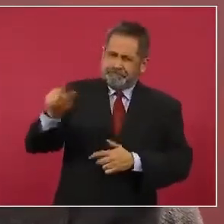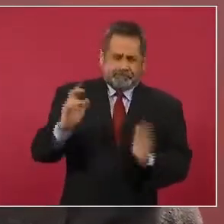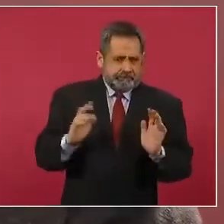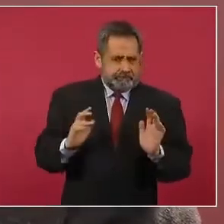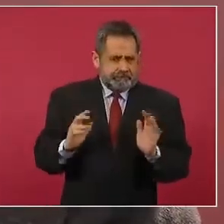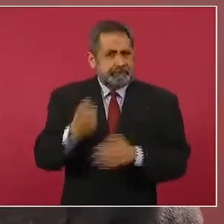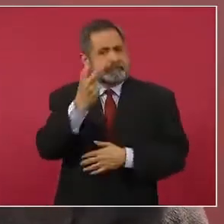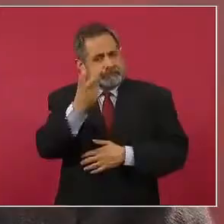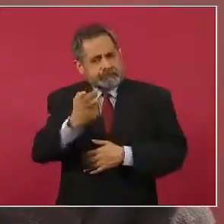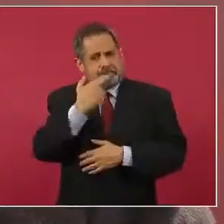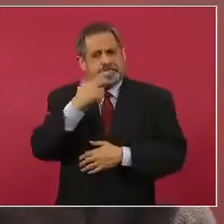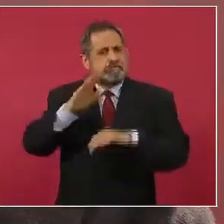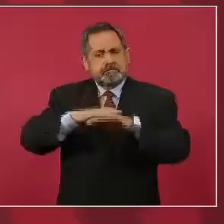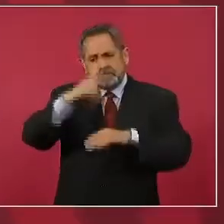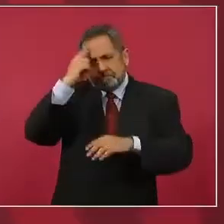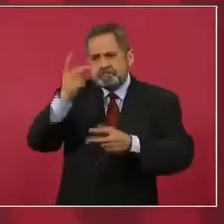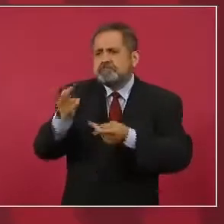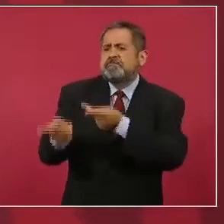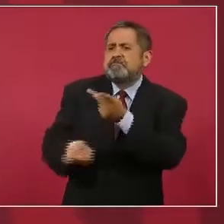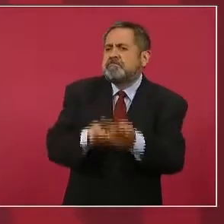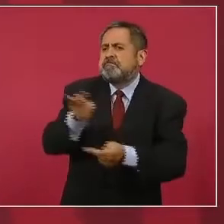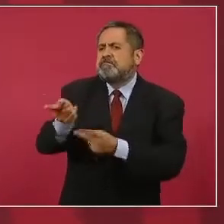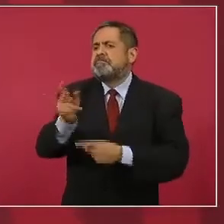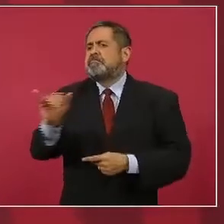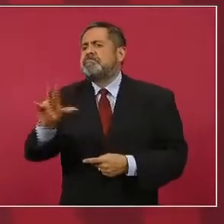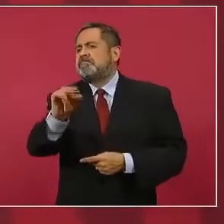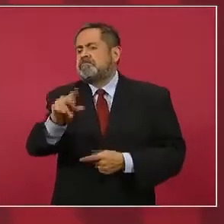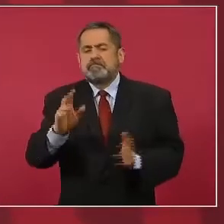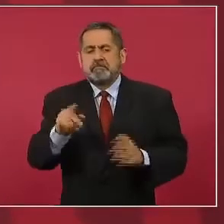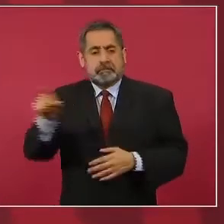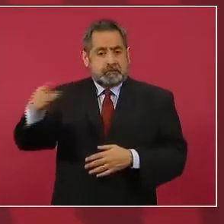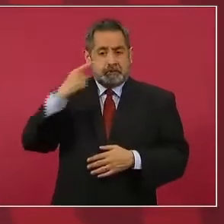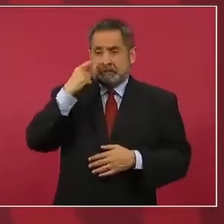que no sean las élites,